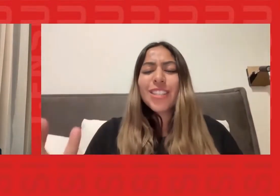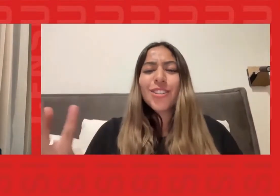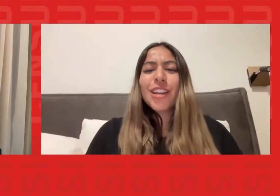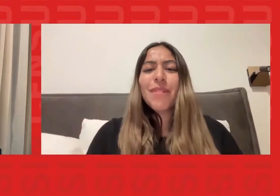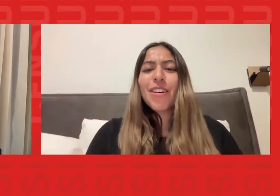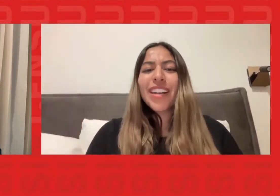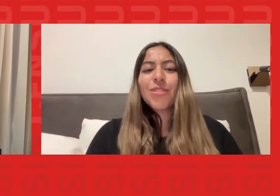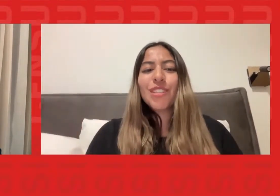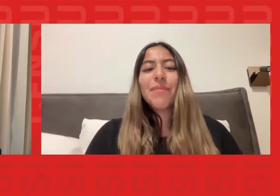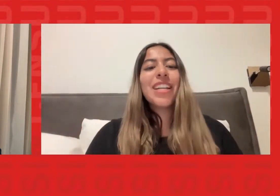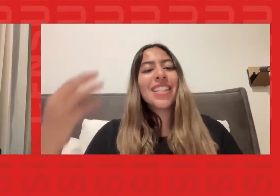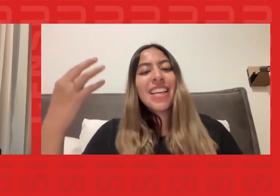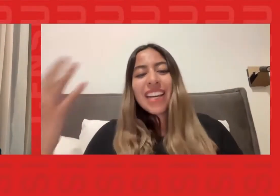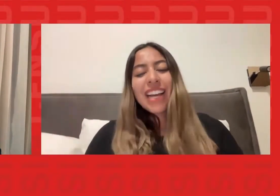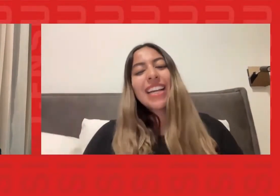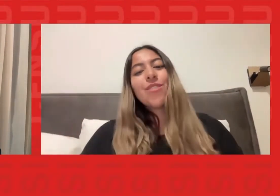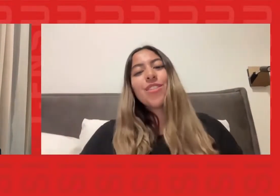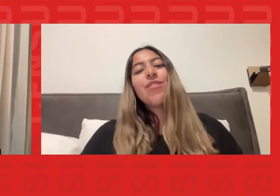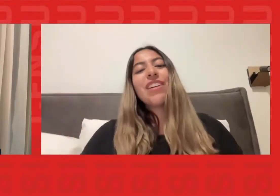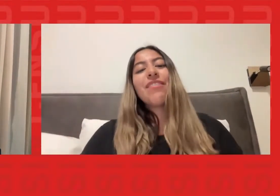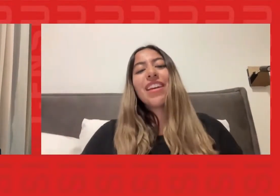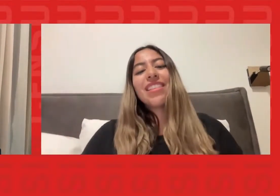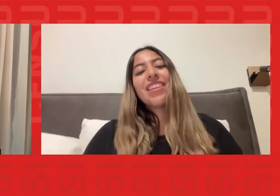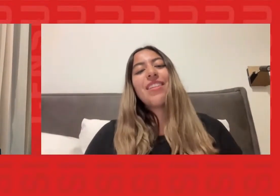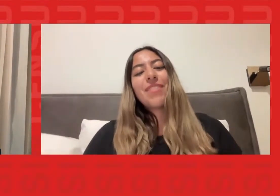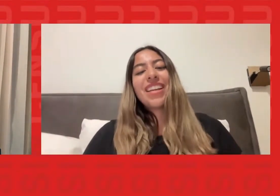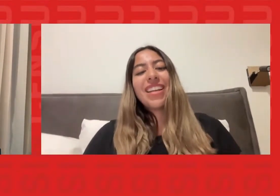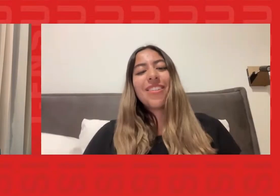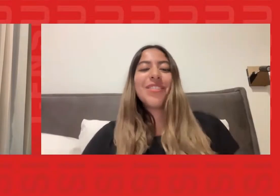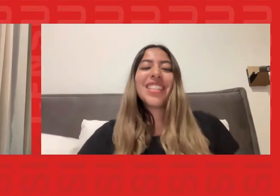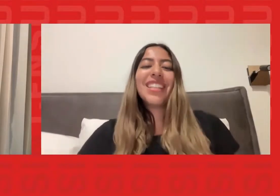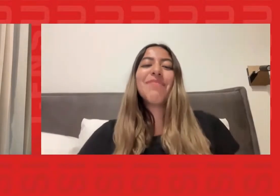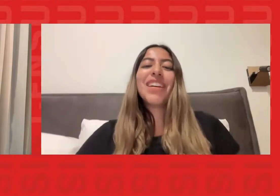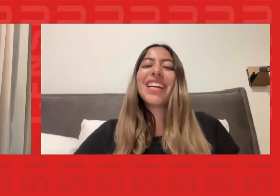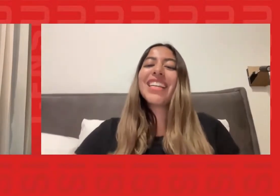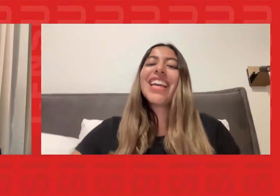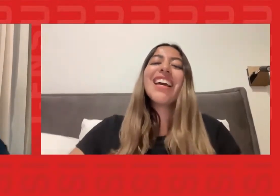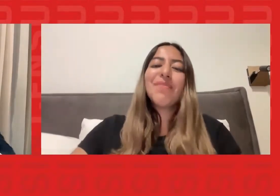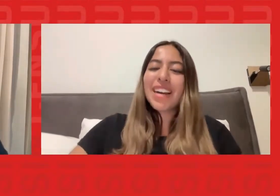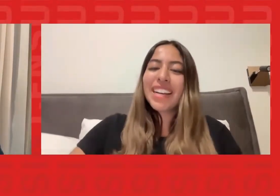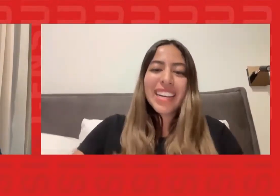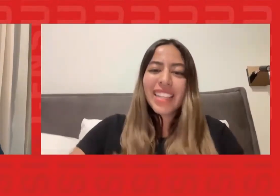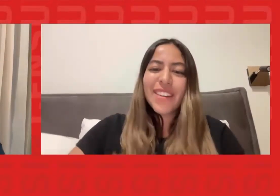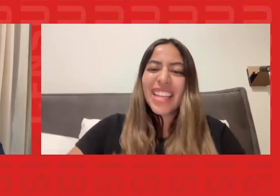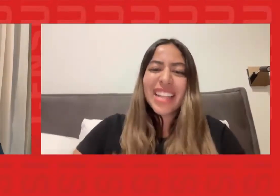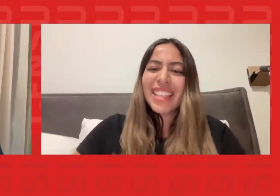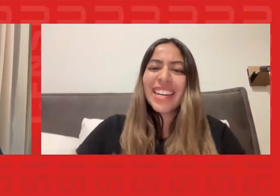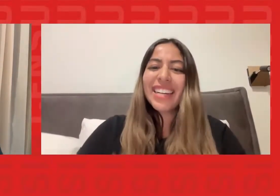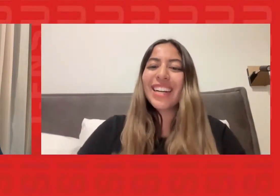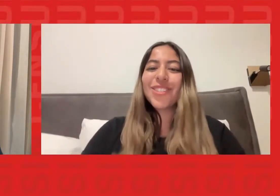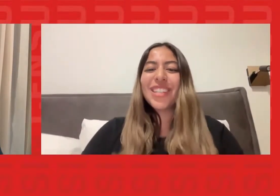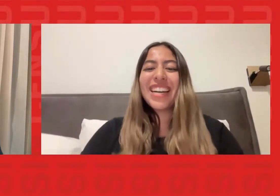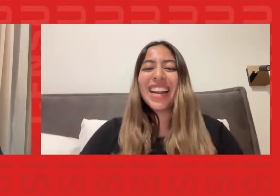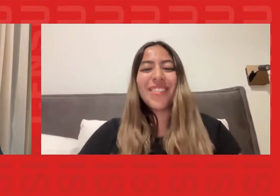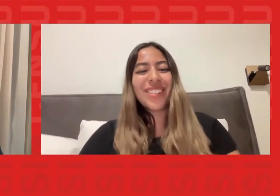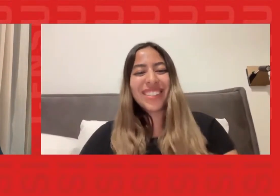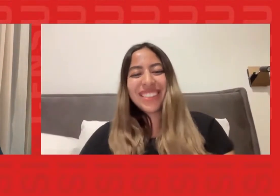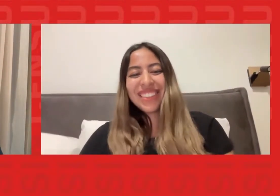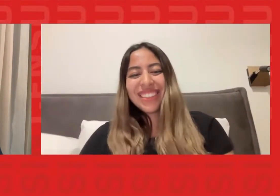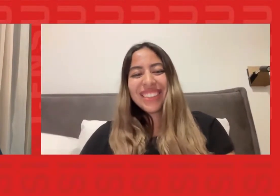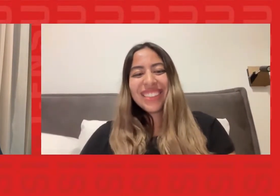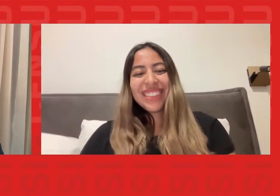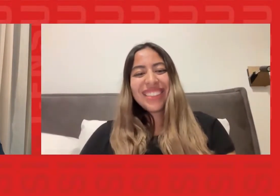un extenso llamado a Jesús Ramírez a que nos dé un café a ti y a mí, querido Vicente, para que de verdad digan que nos dan